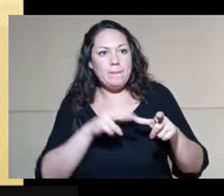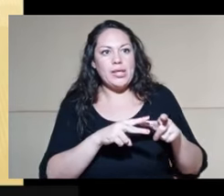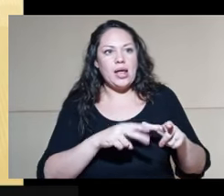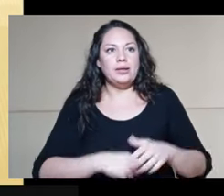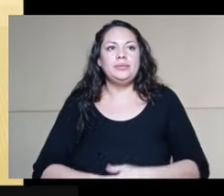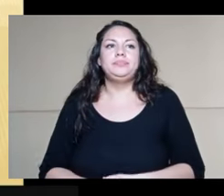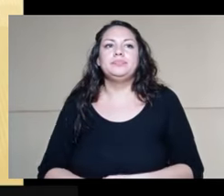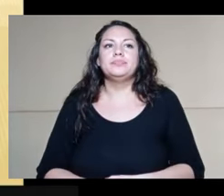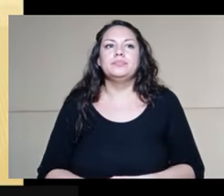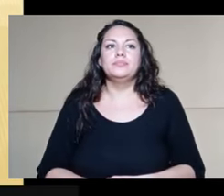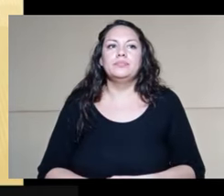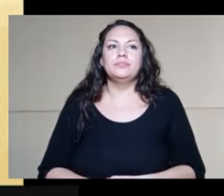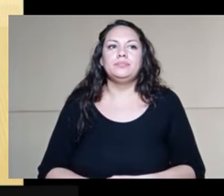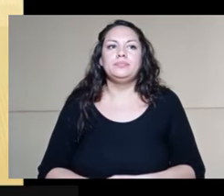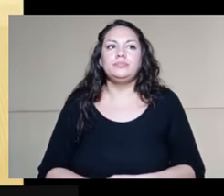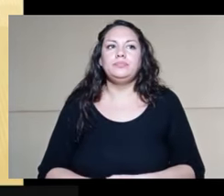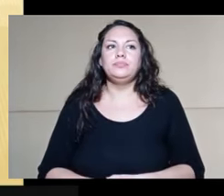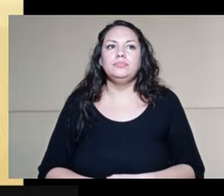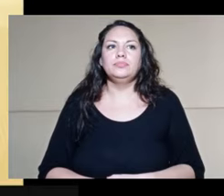¿Mm? El corpúsculo de Pacini.